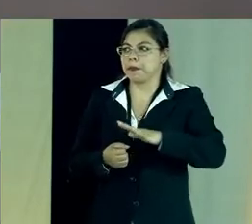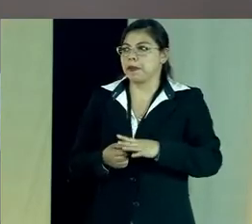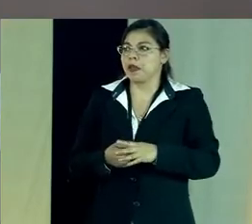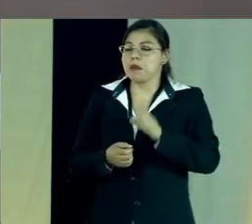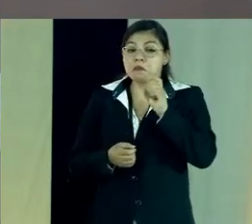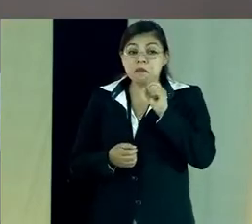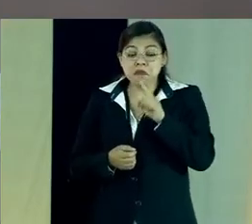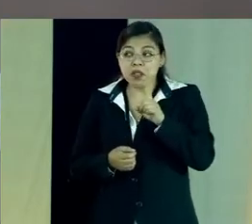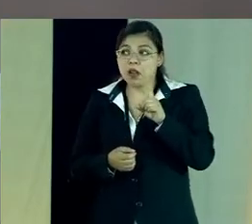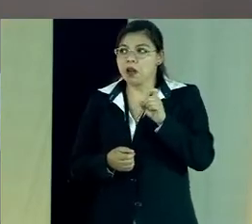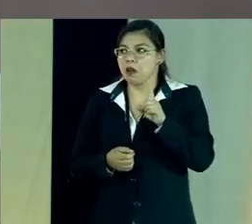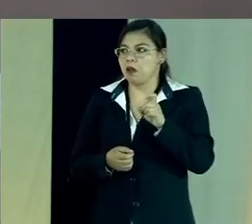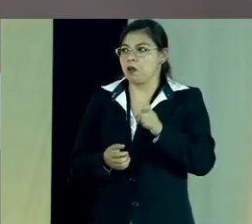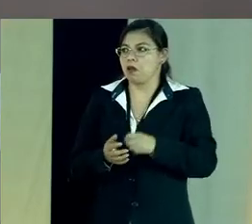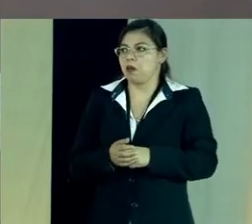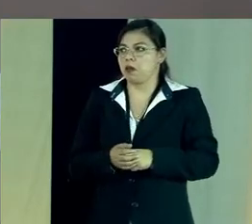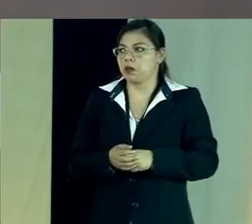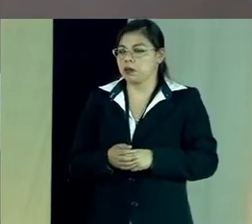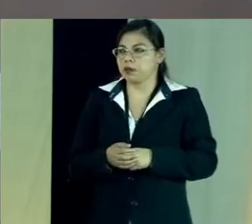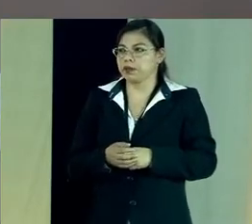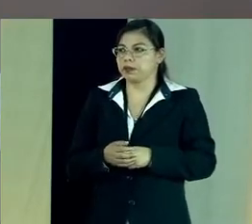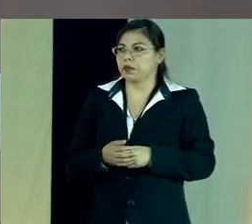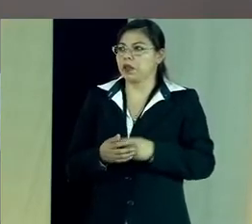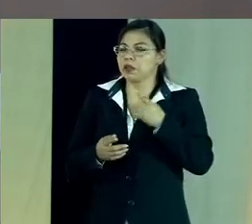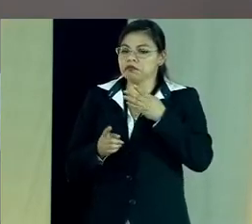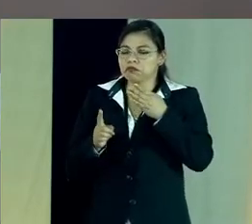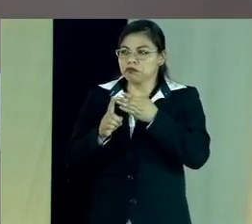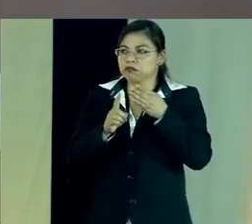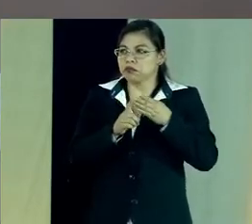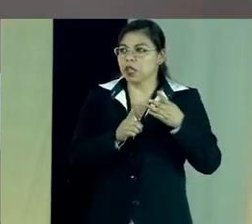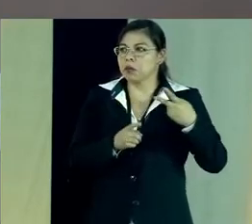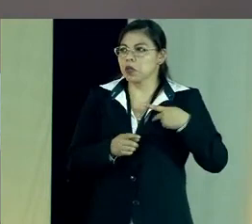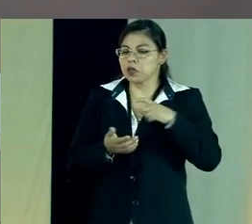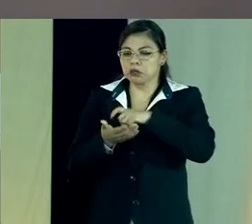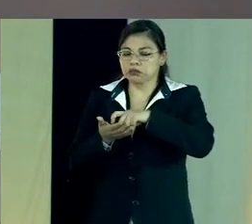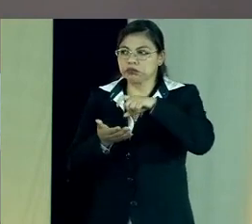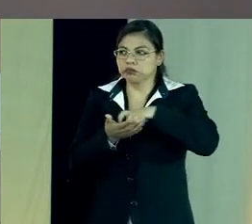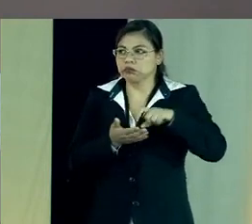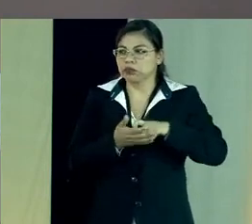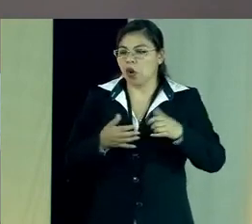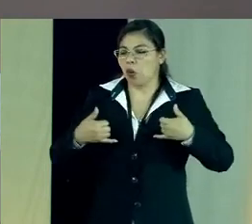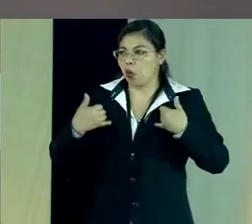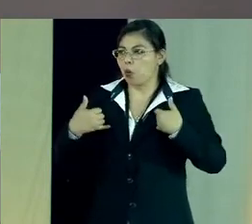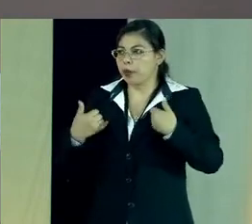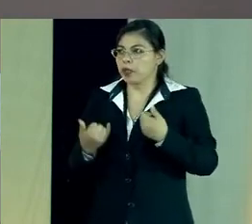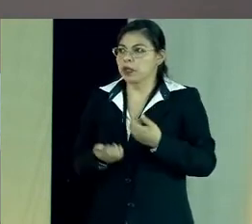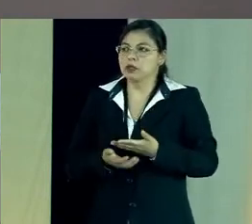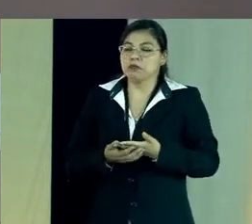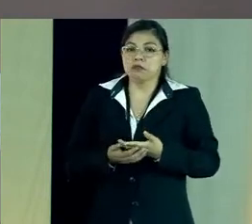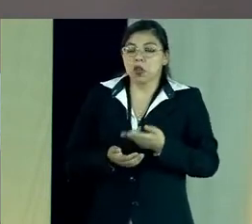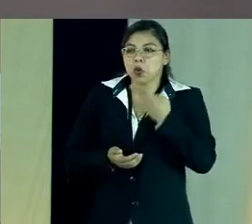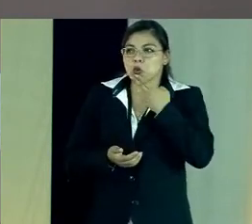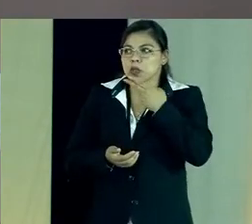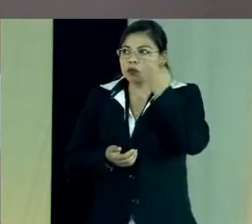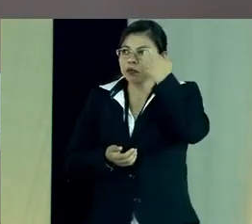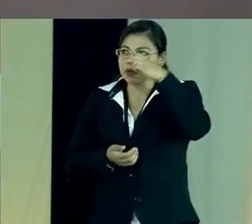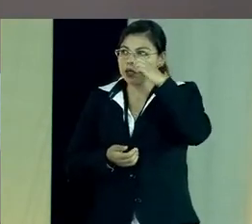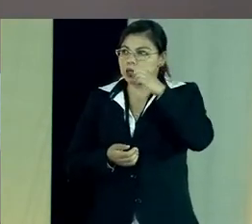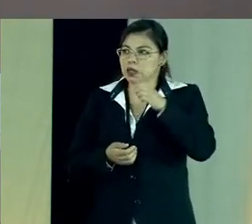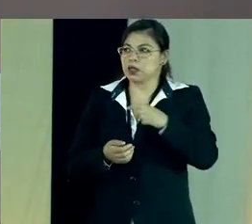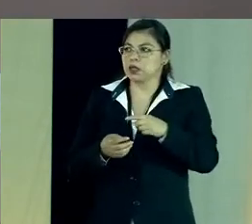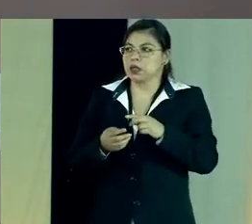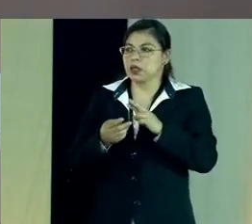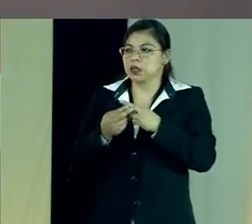agua dirigiéndose a sus los consumidores jóvenes utilizando los expertos de las redes